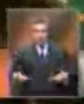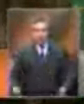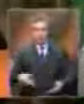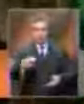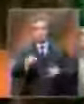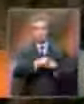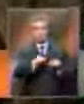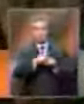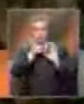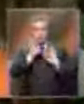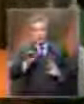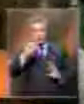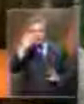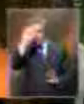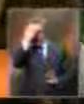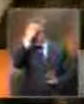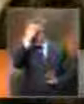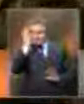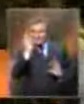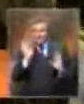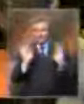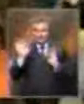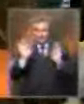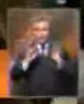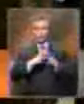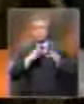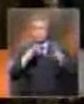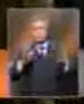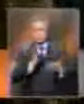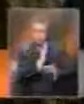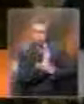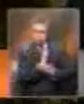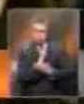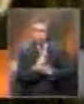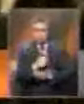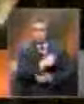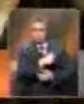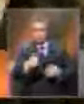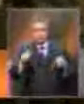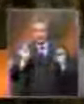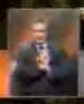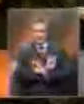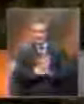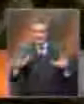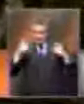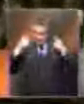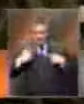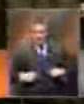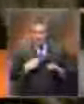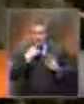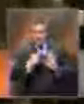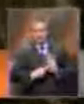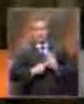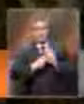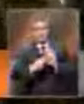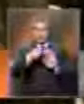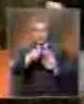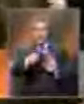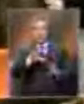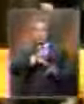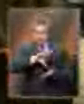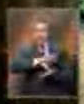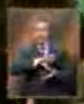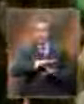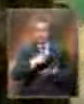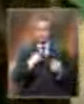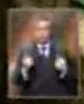una princesa, mucho protocolo y además que todas van regias a presentar a cada país y